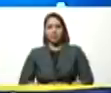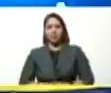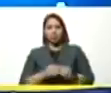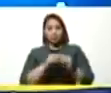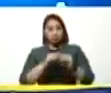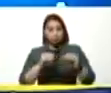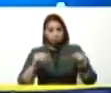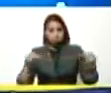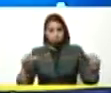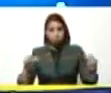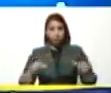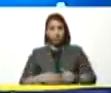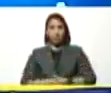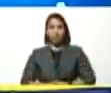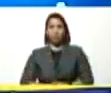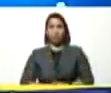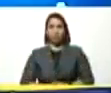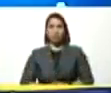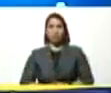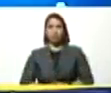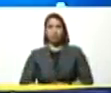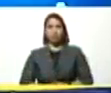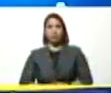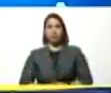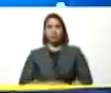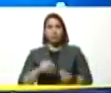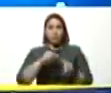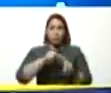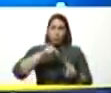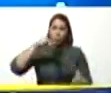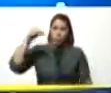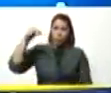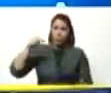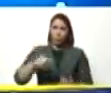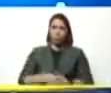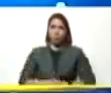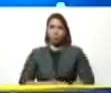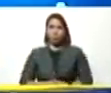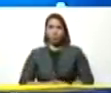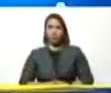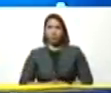tierra, la cabilla,